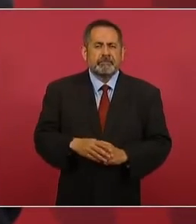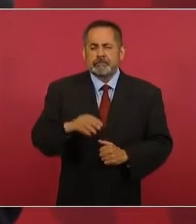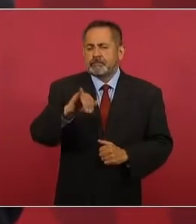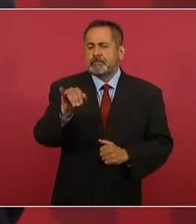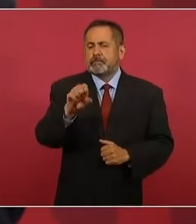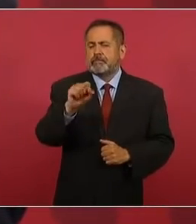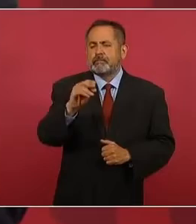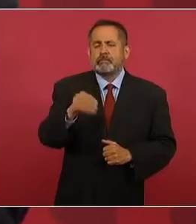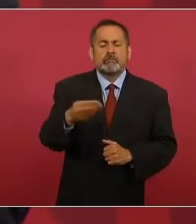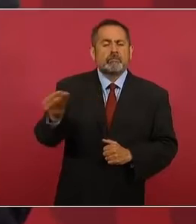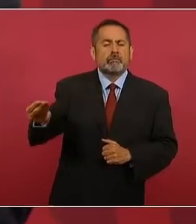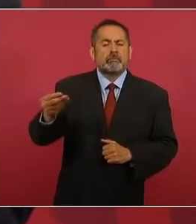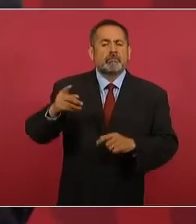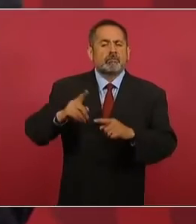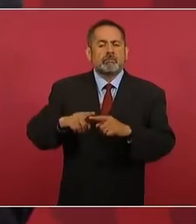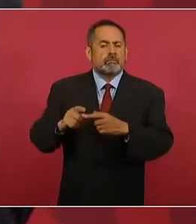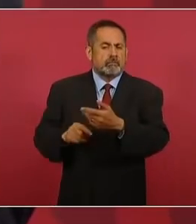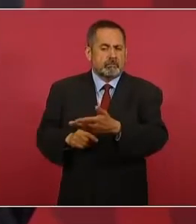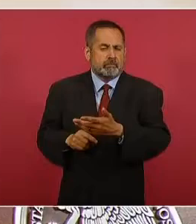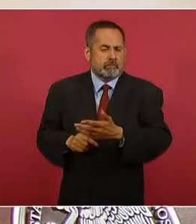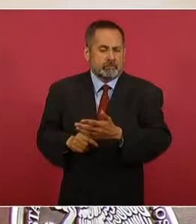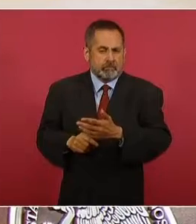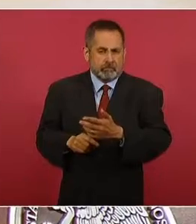a entregar